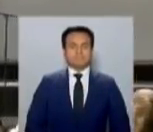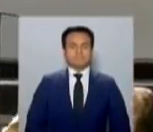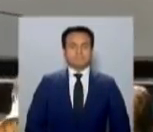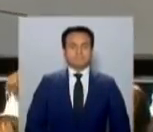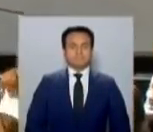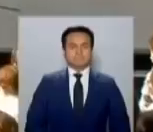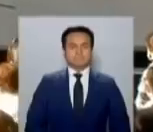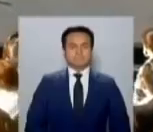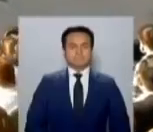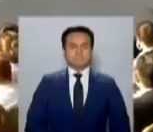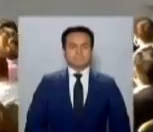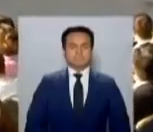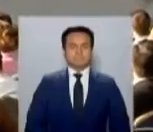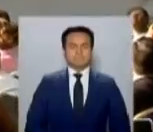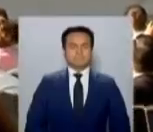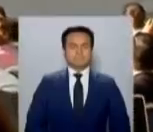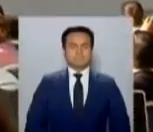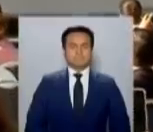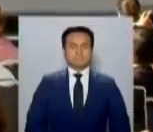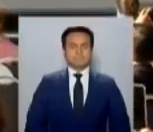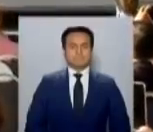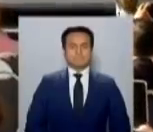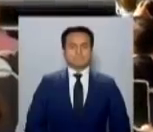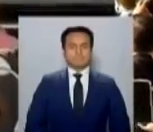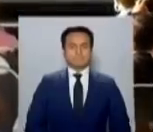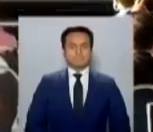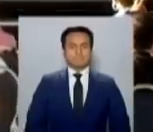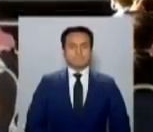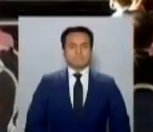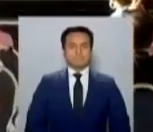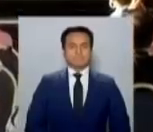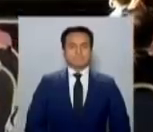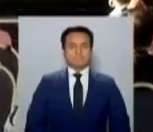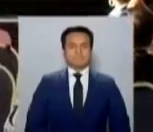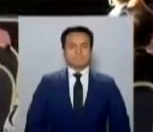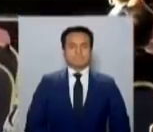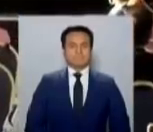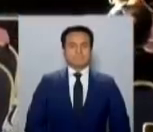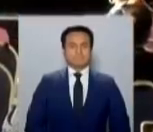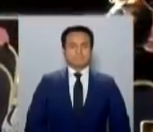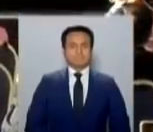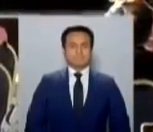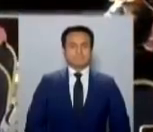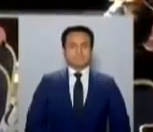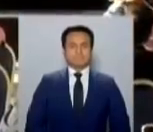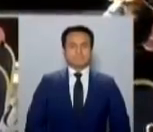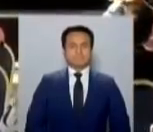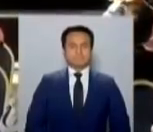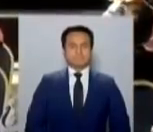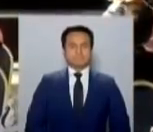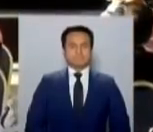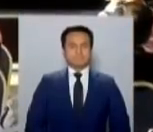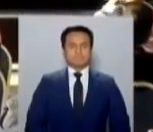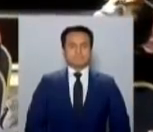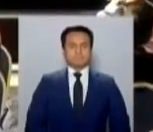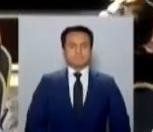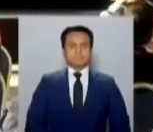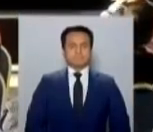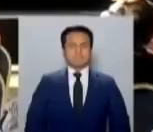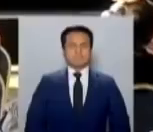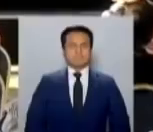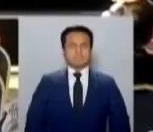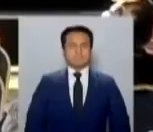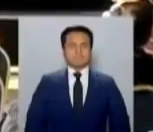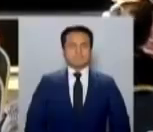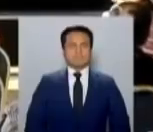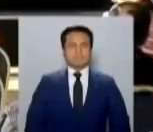asesoras del presidente electo en su campaña y la conocimos porque le dijo en varias oportunidades que no apoyara los retiros, en particular el cuarto, que sabemos